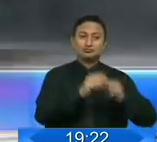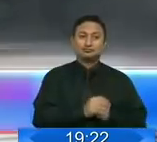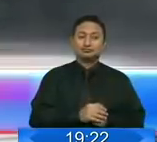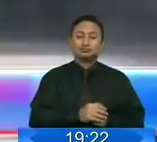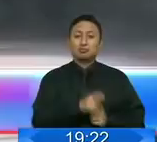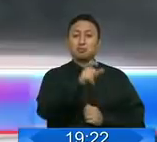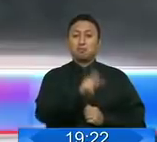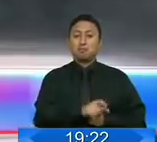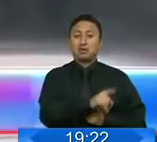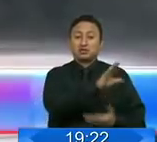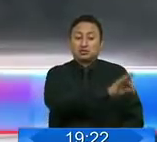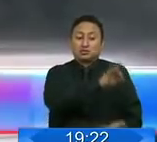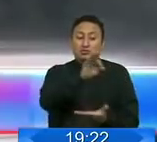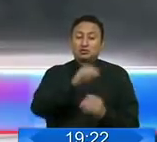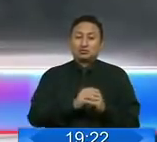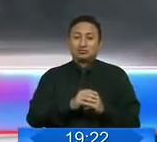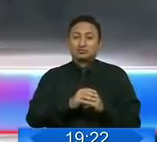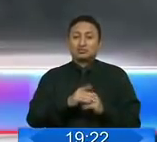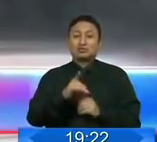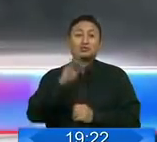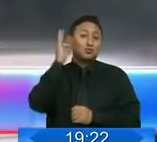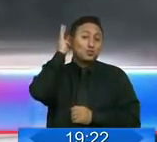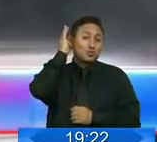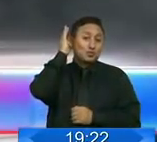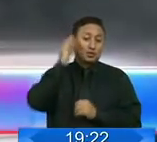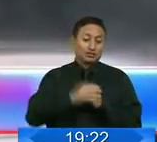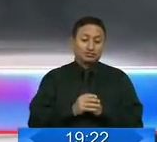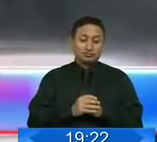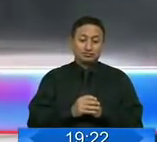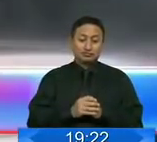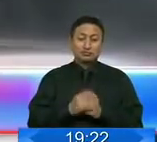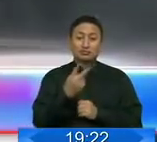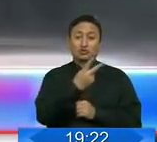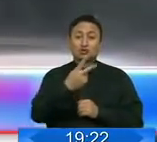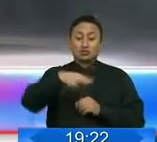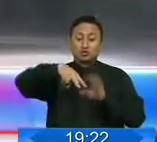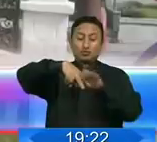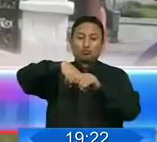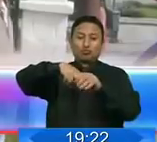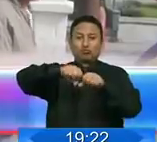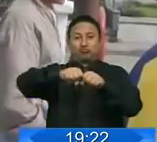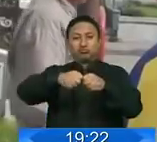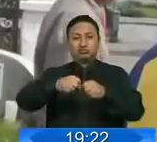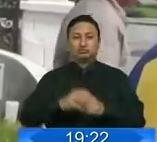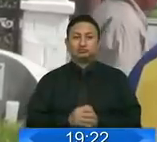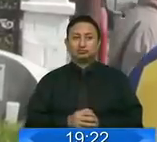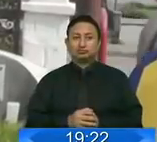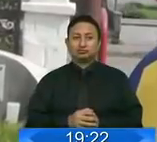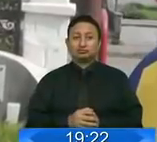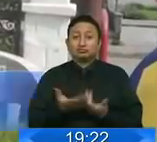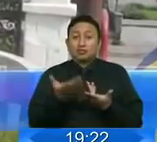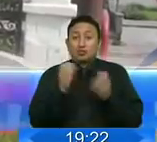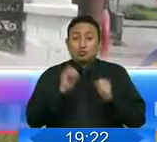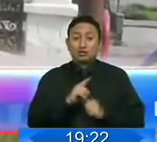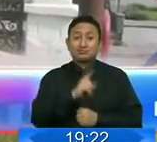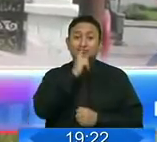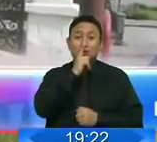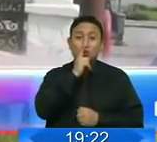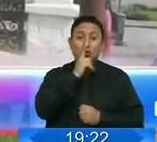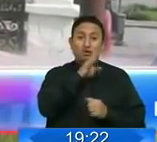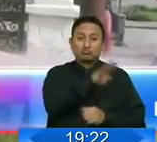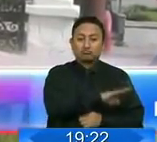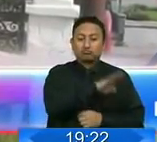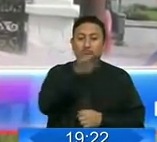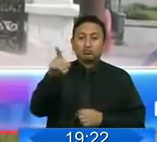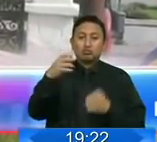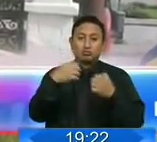de andinismo, la chica que está fracturada sus 2 miembros inferiores. Y vamos a ver si se la puede llevar a la Tacuba, que hay el equipo como